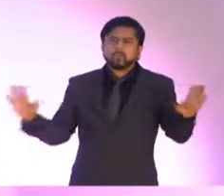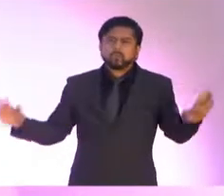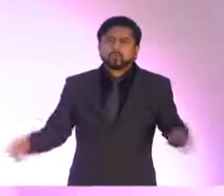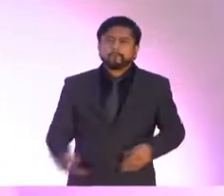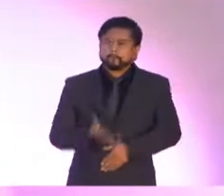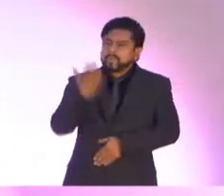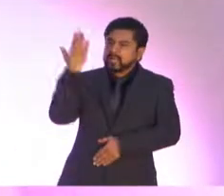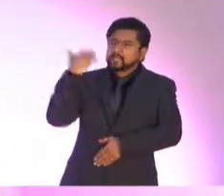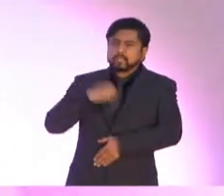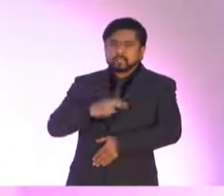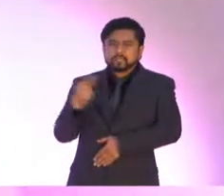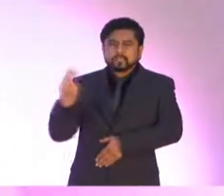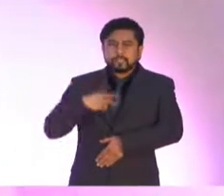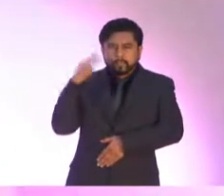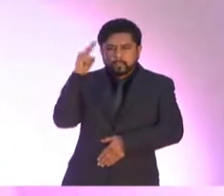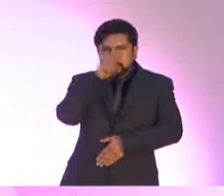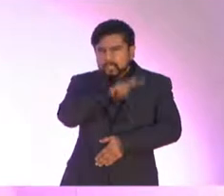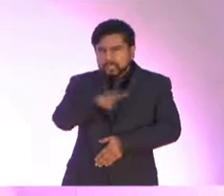mirar.